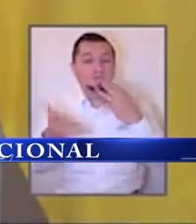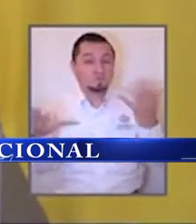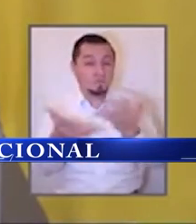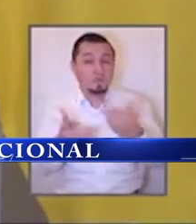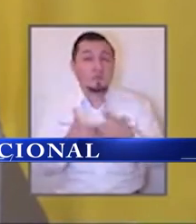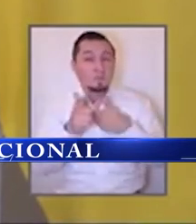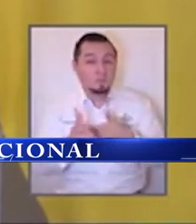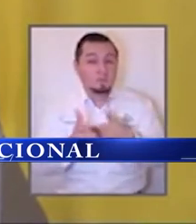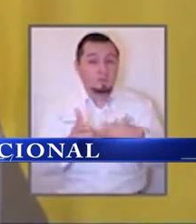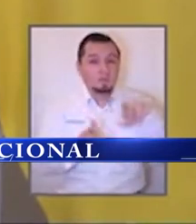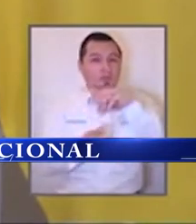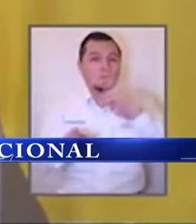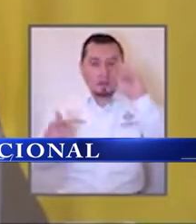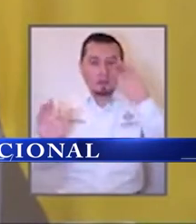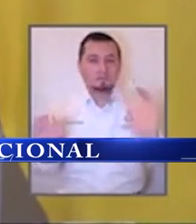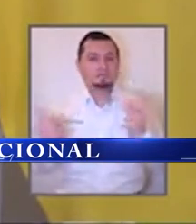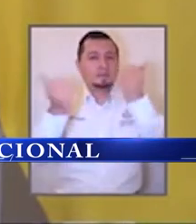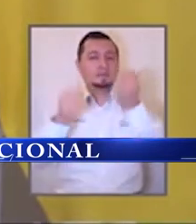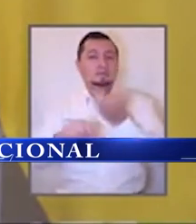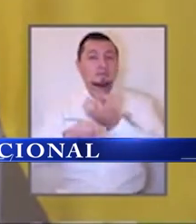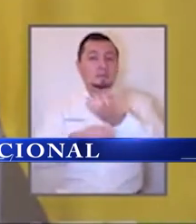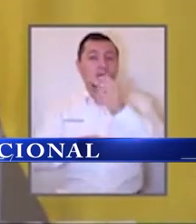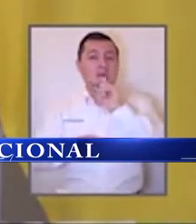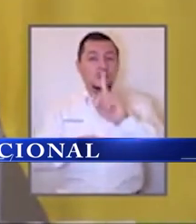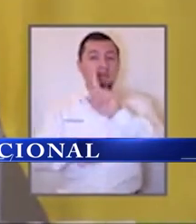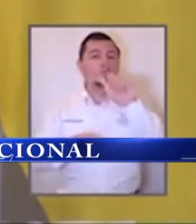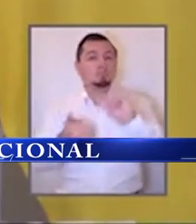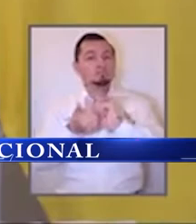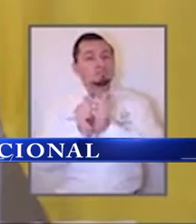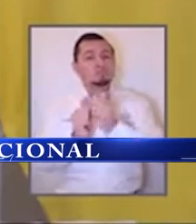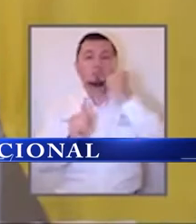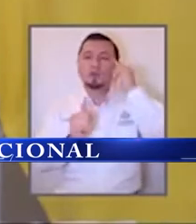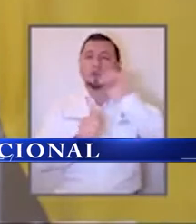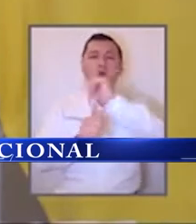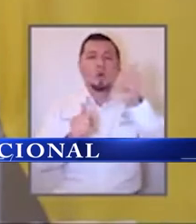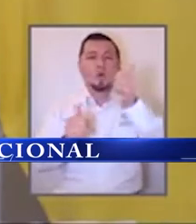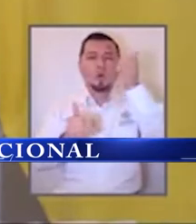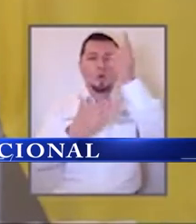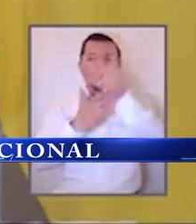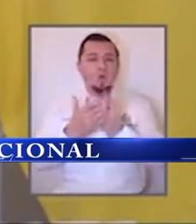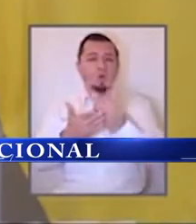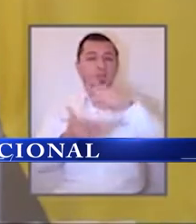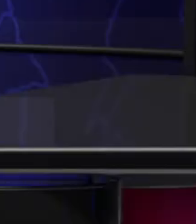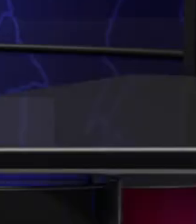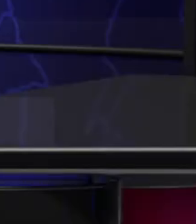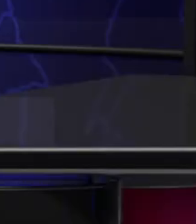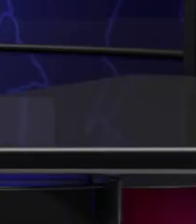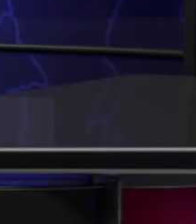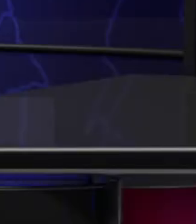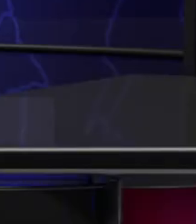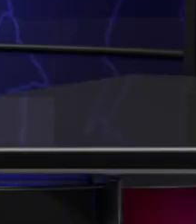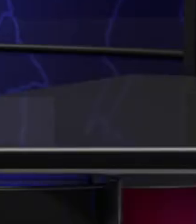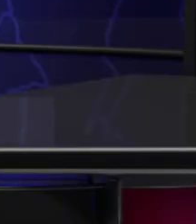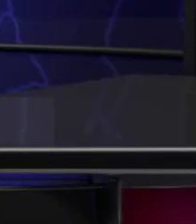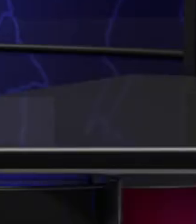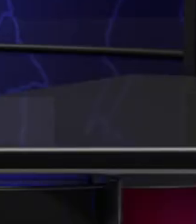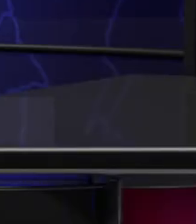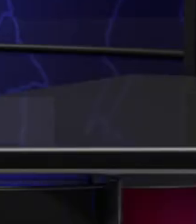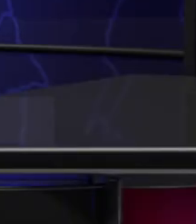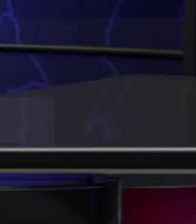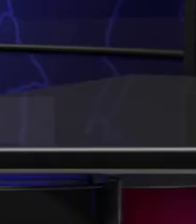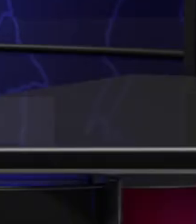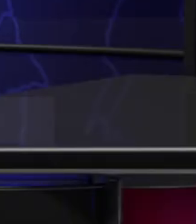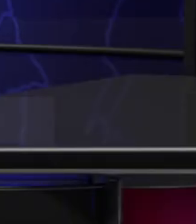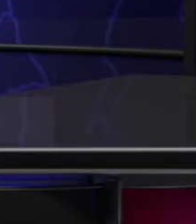usarlo, pero pues lo vamos a usar por el bien de nuestro estado. Entonces después vendrá ya otra etapa. Son los datos acerca,